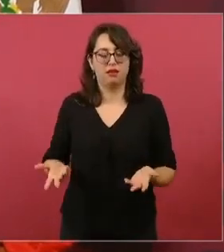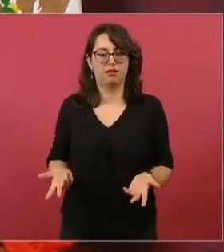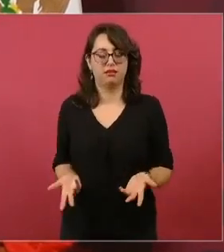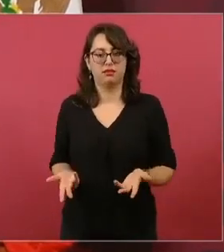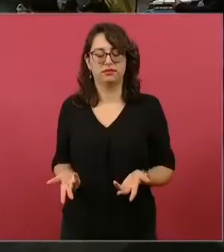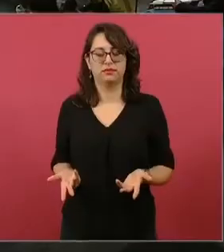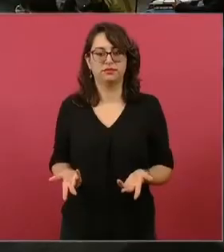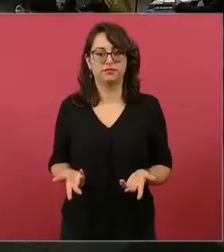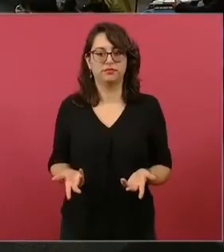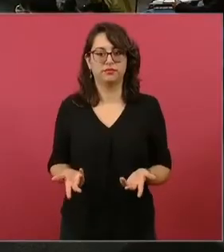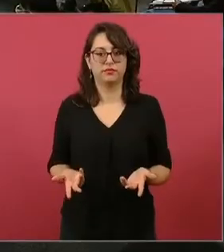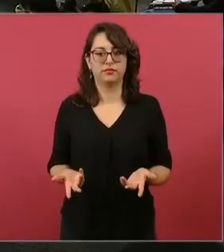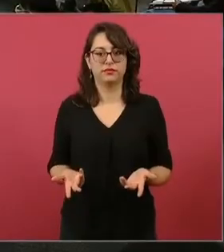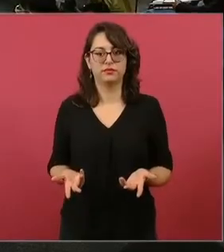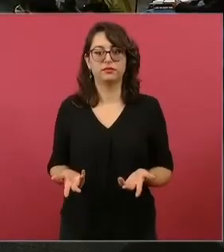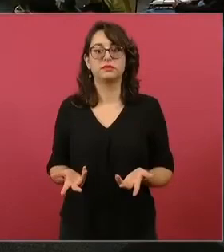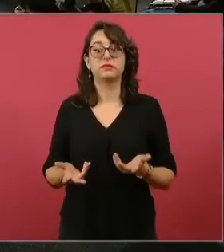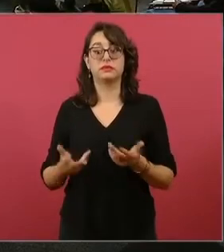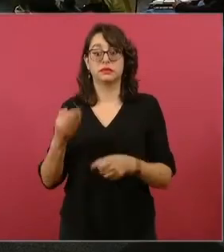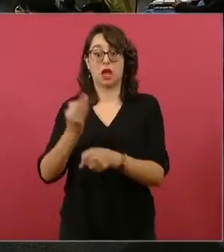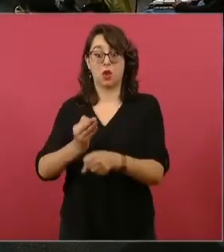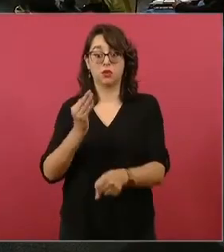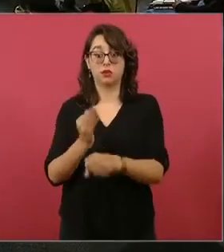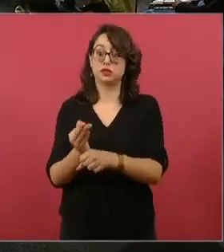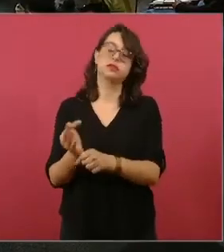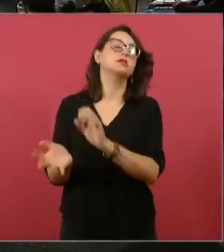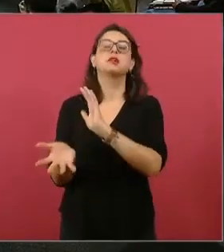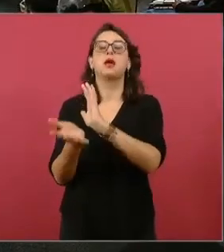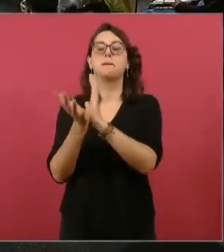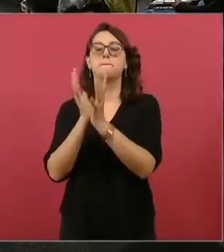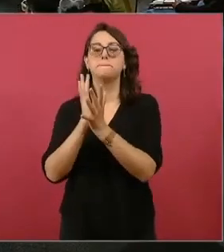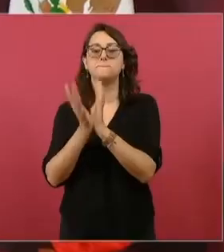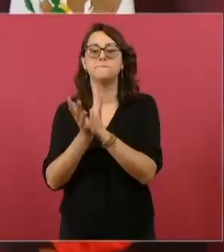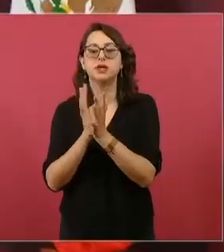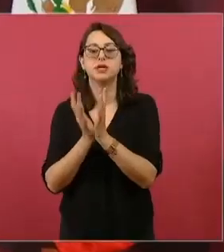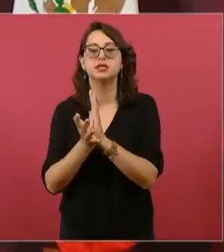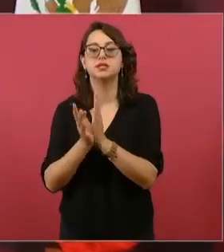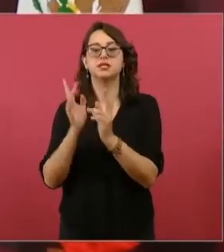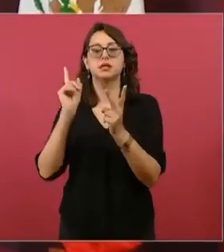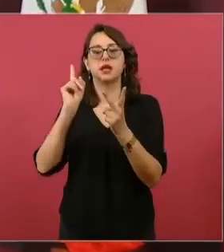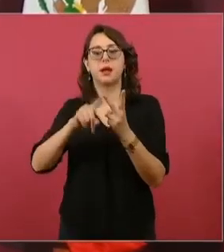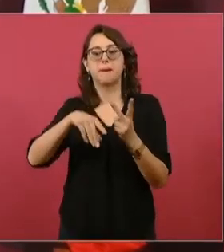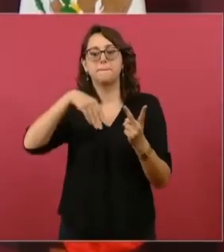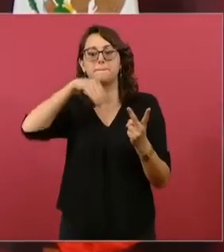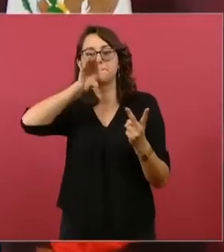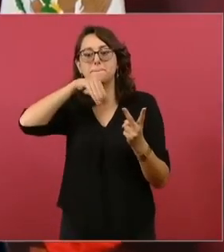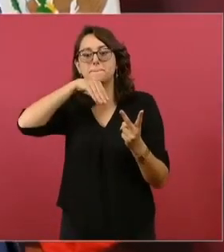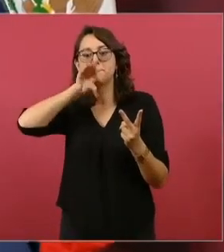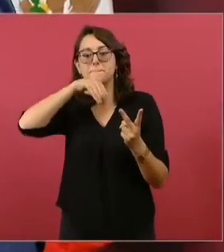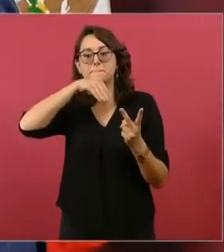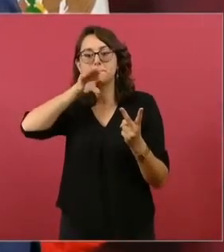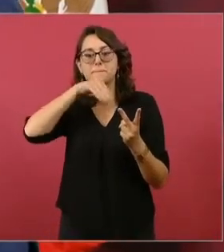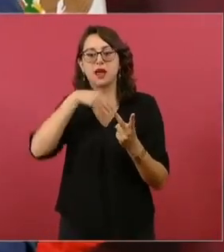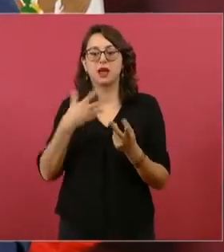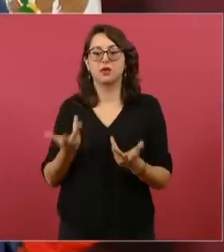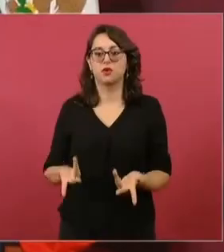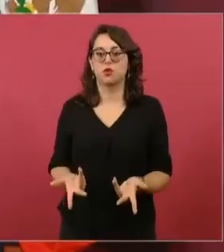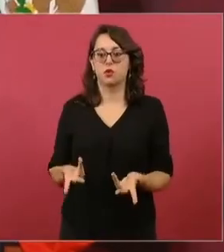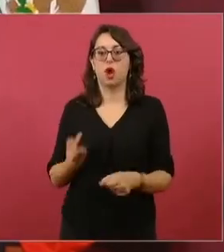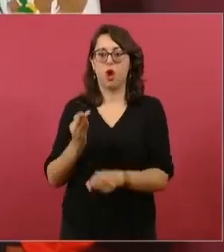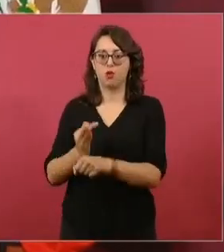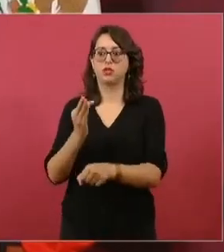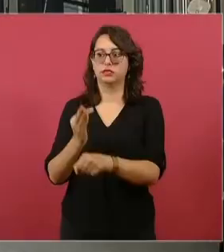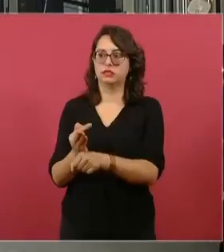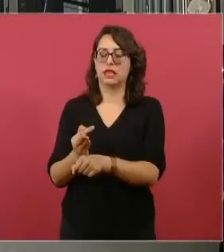¿no? Piña ahorita. Piña. Mango ya viene ahorita. Si el mango es más